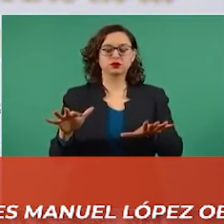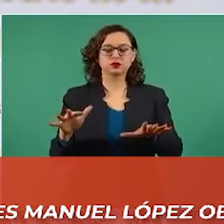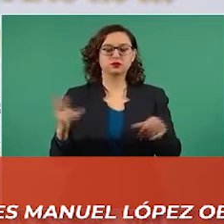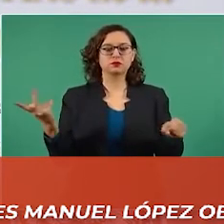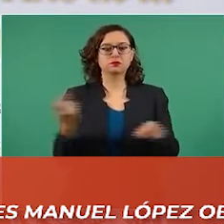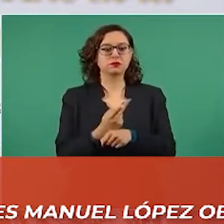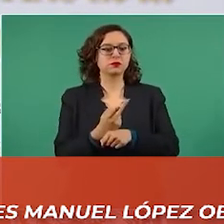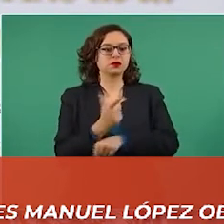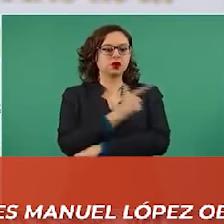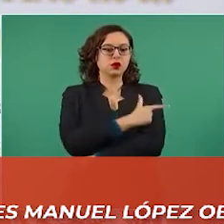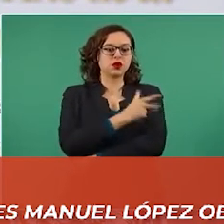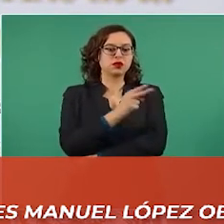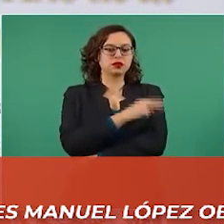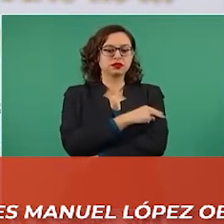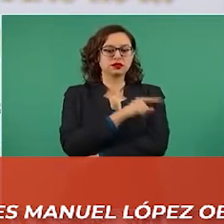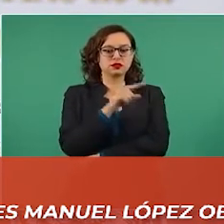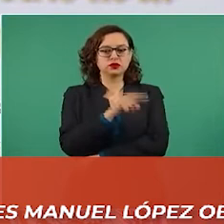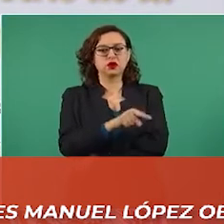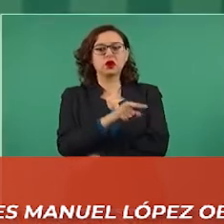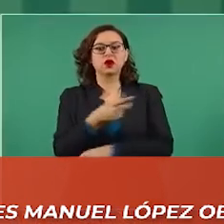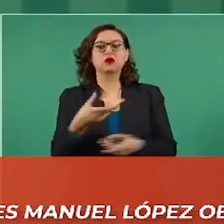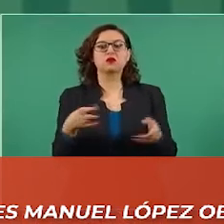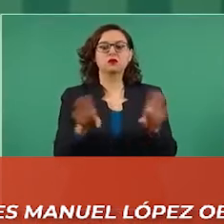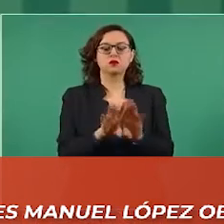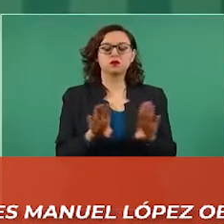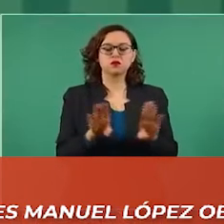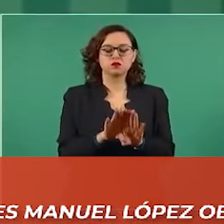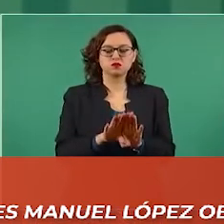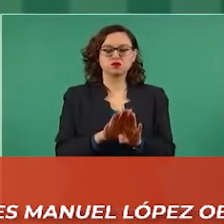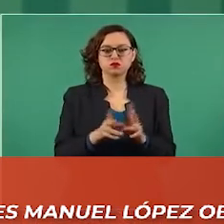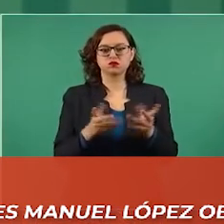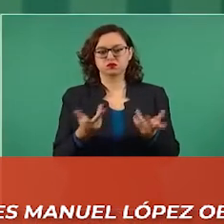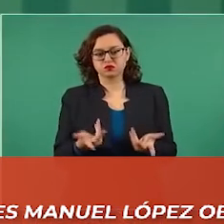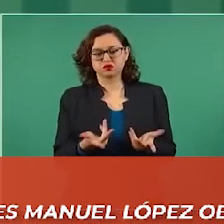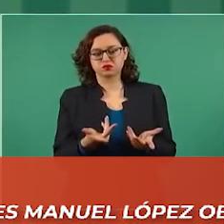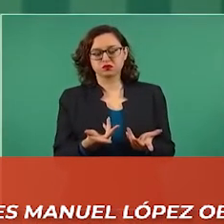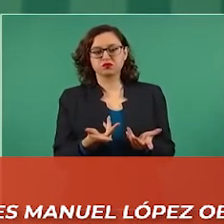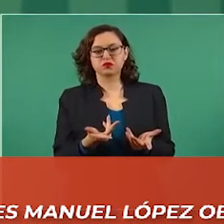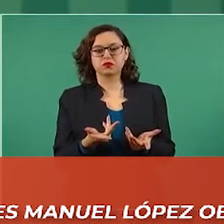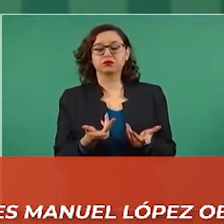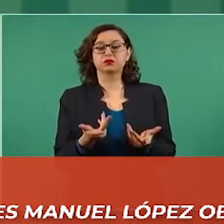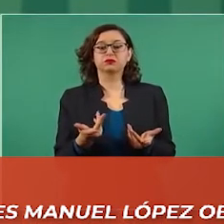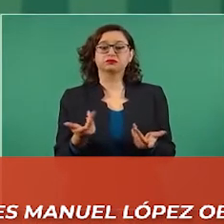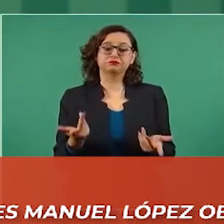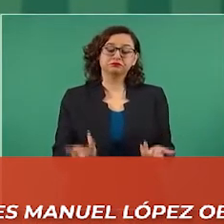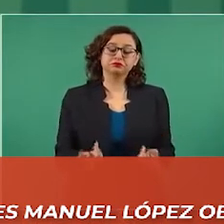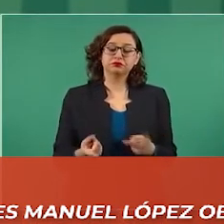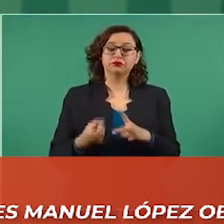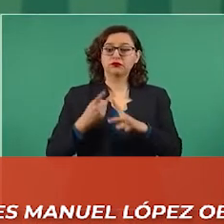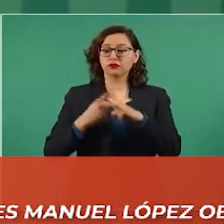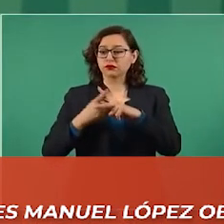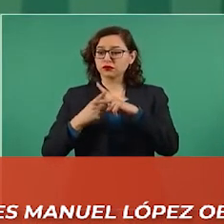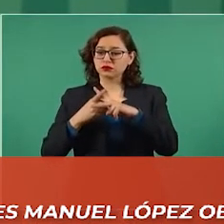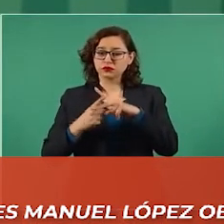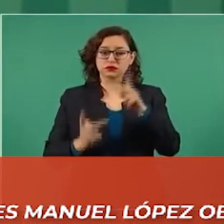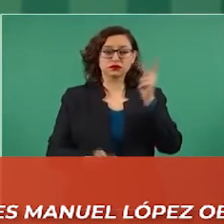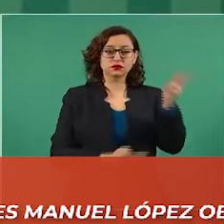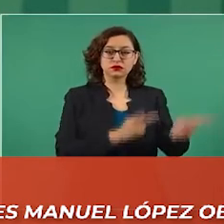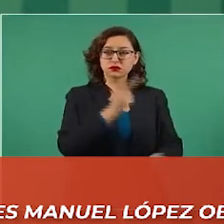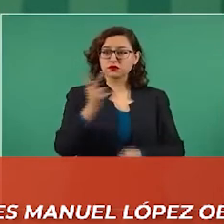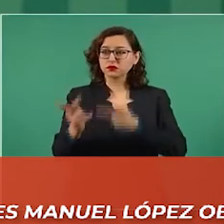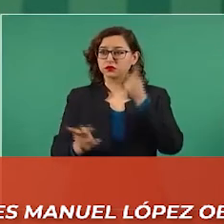la Guardia Nacional. En las encuestas, como lo hemos venido diciendo,